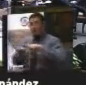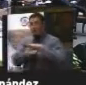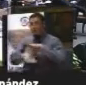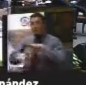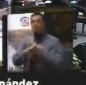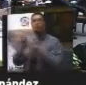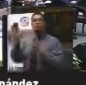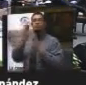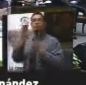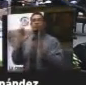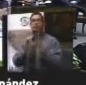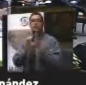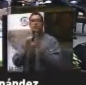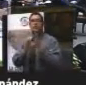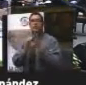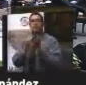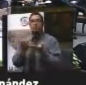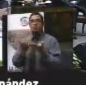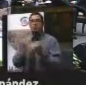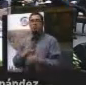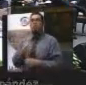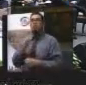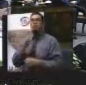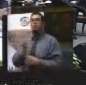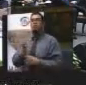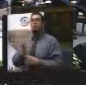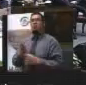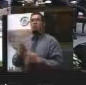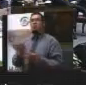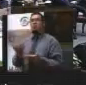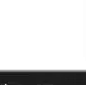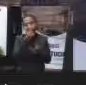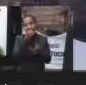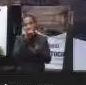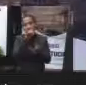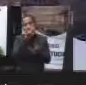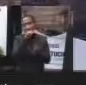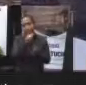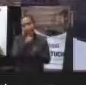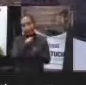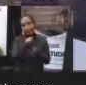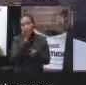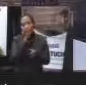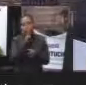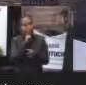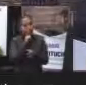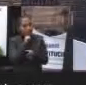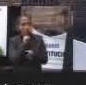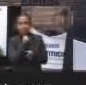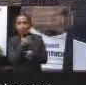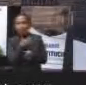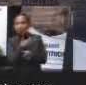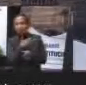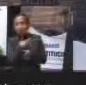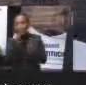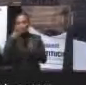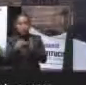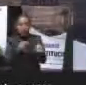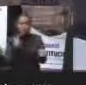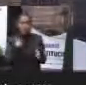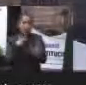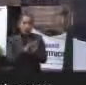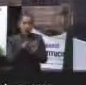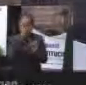del constitucionalismo es precisamente este documento. Lo que no podemos tener, y lo digo otra vez con